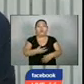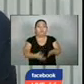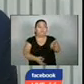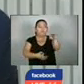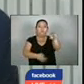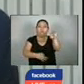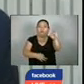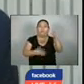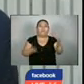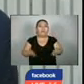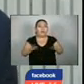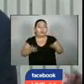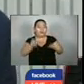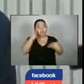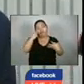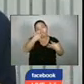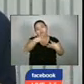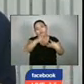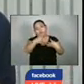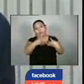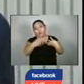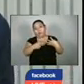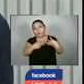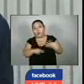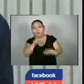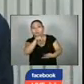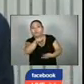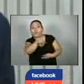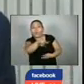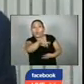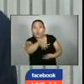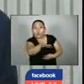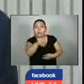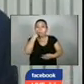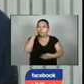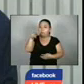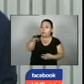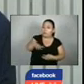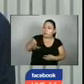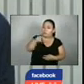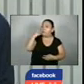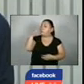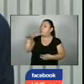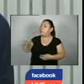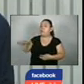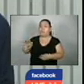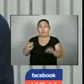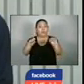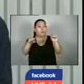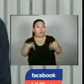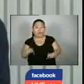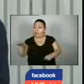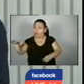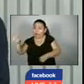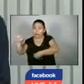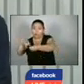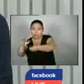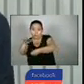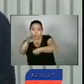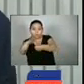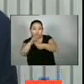decir, verificando todos aquellos lugares que van a ser centros de